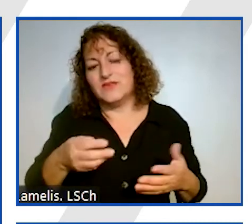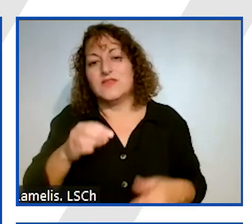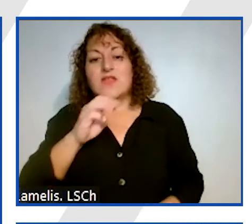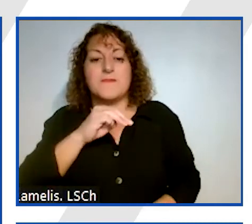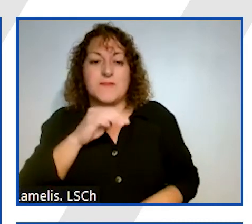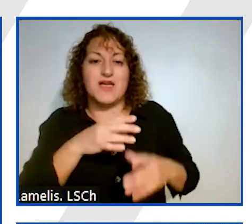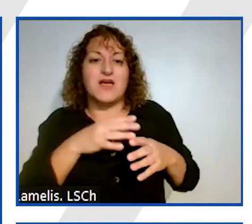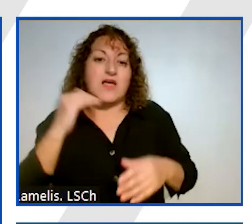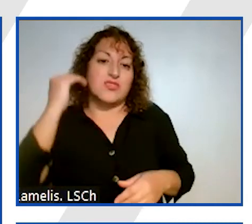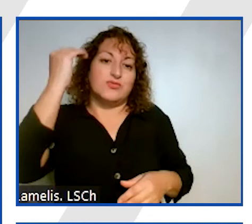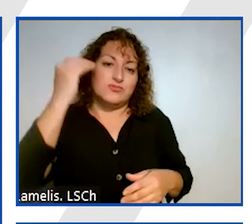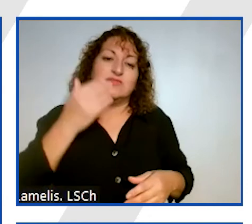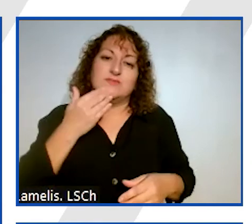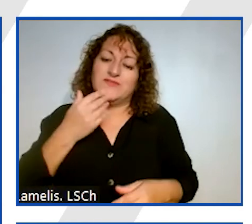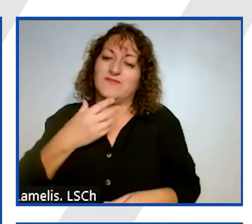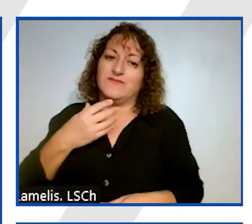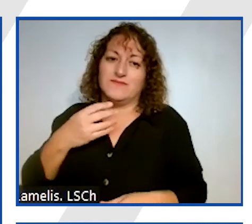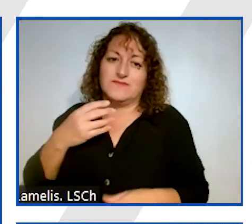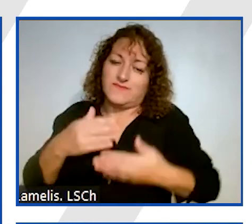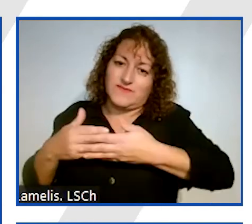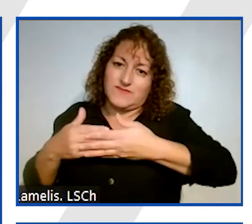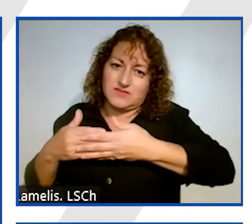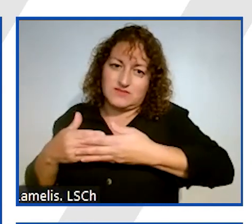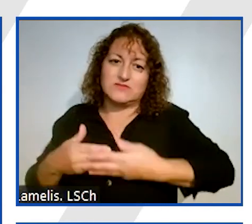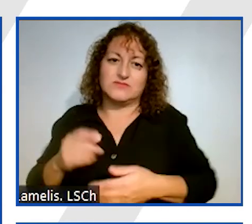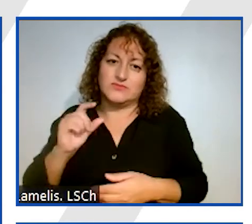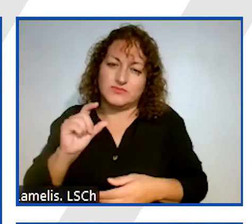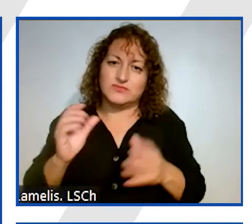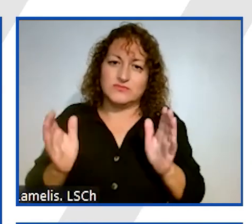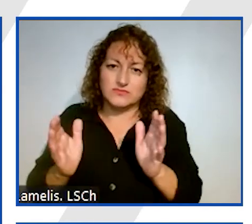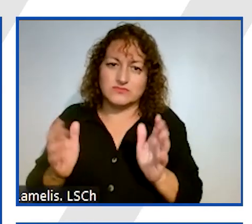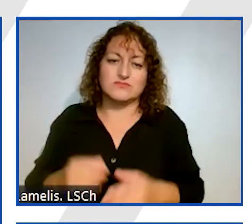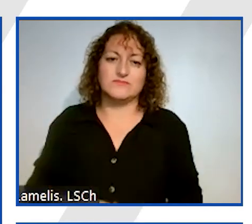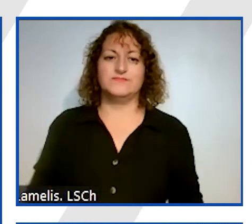bebés en la misma red. Y eso es preocupante.